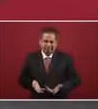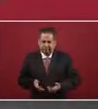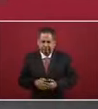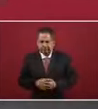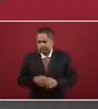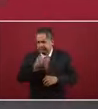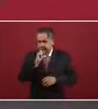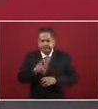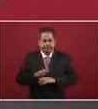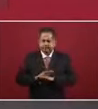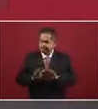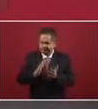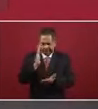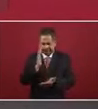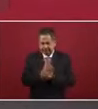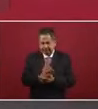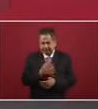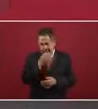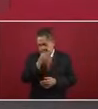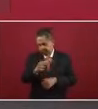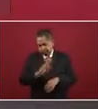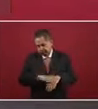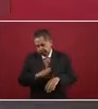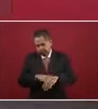Esto también hay que plantearlo así.